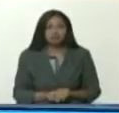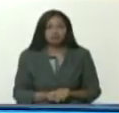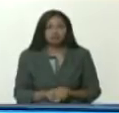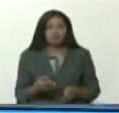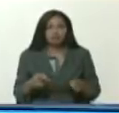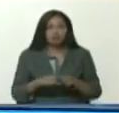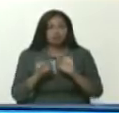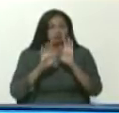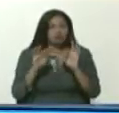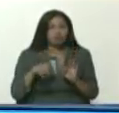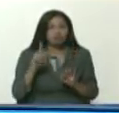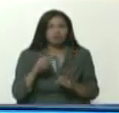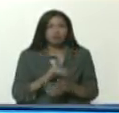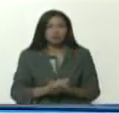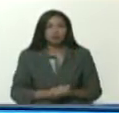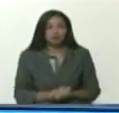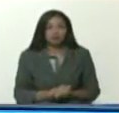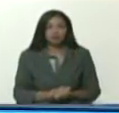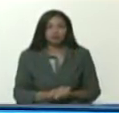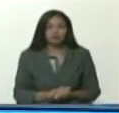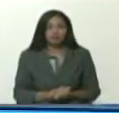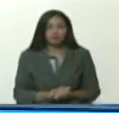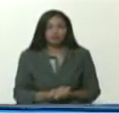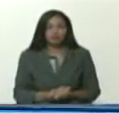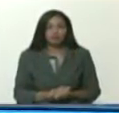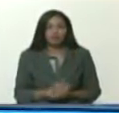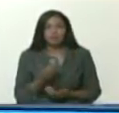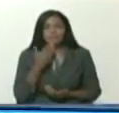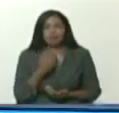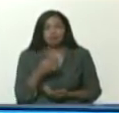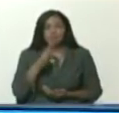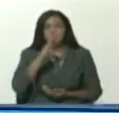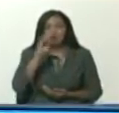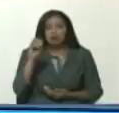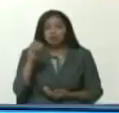Igualmente, me están solicitando